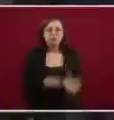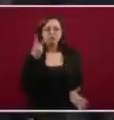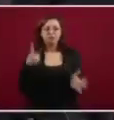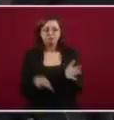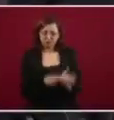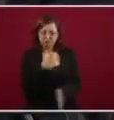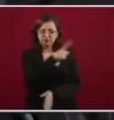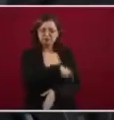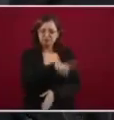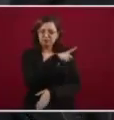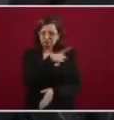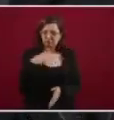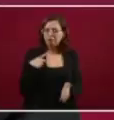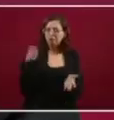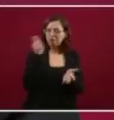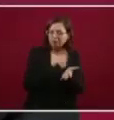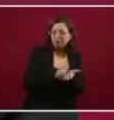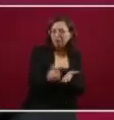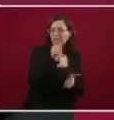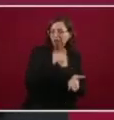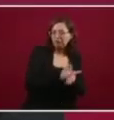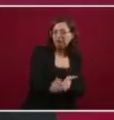Esa no es